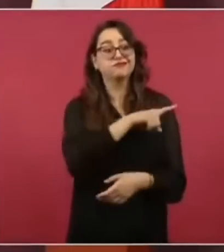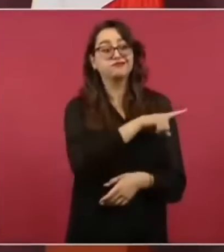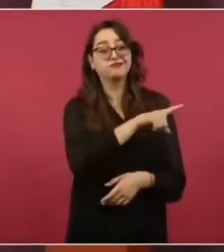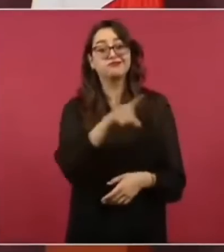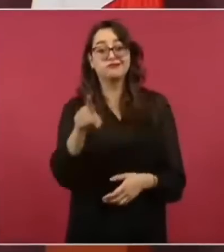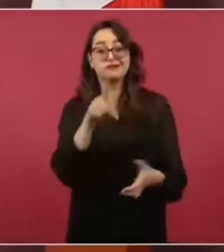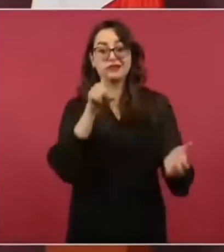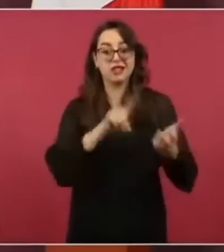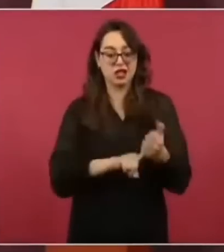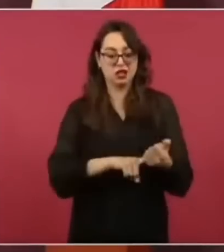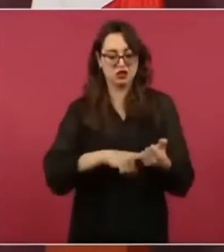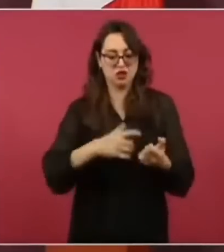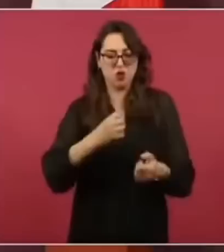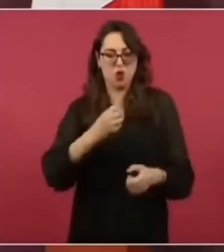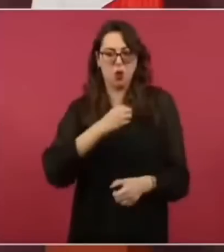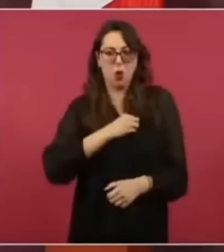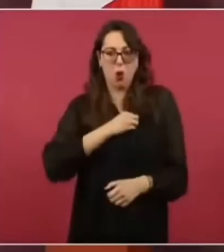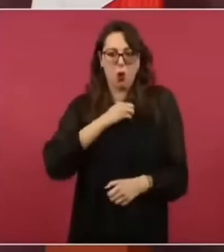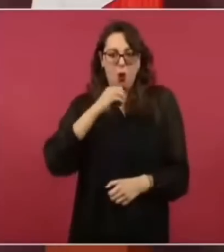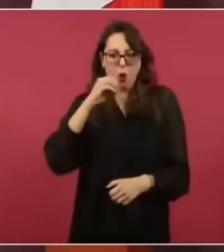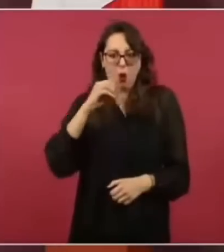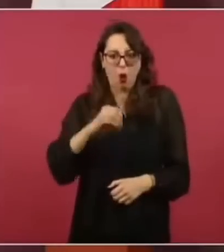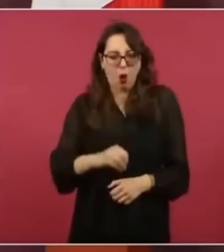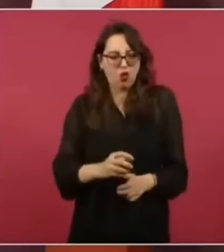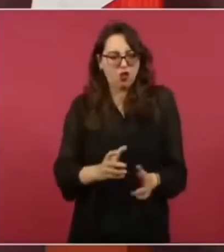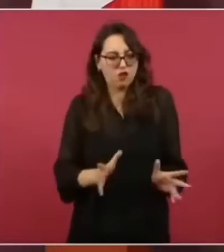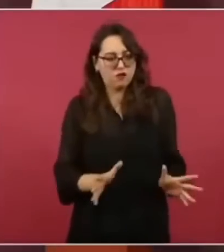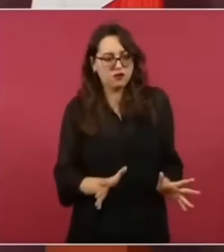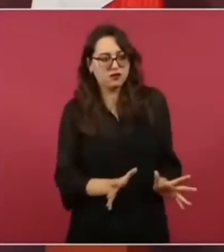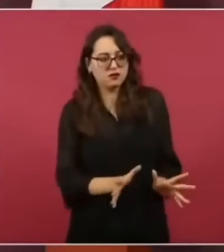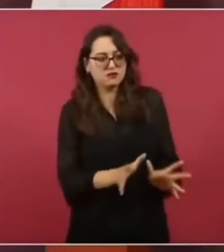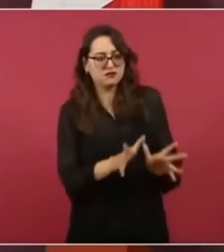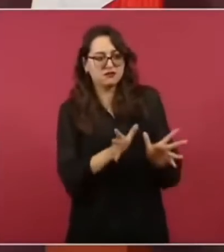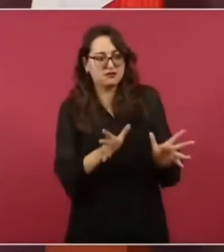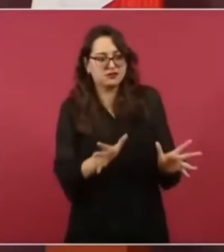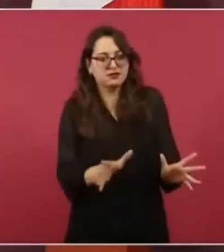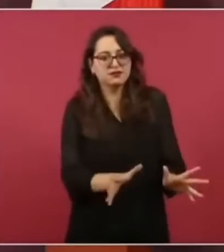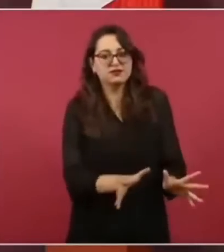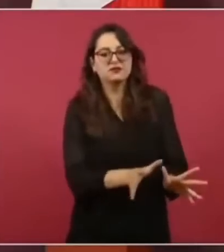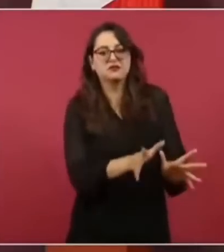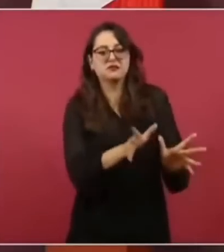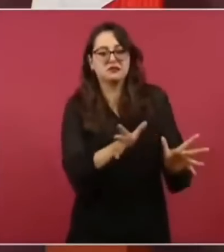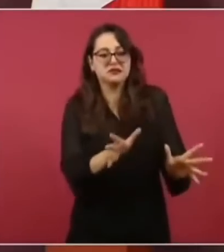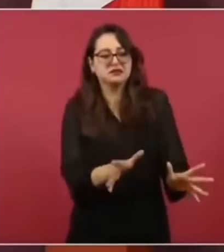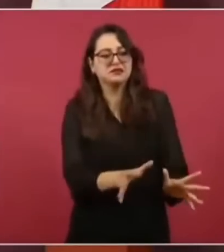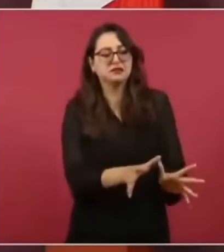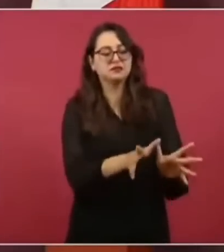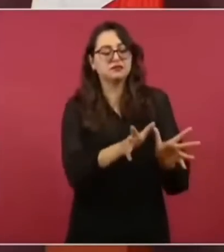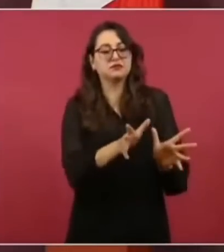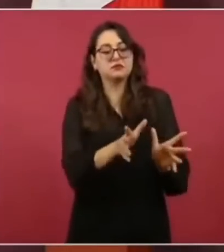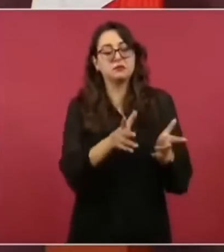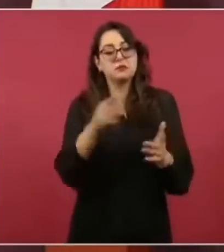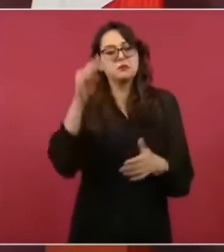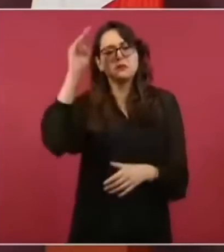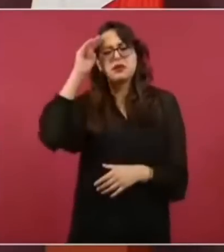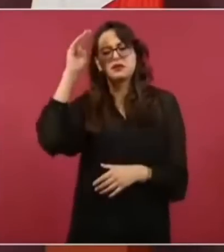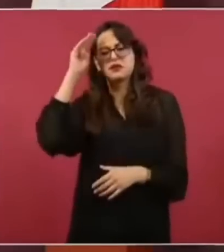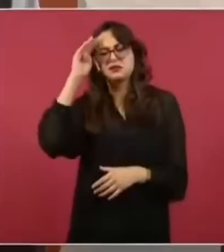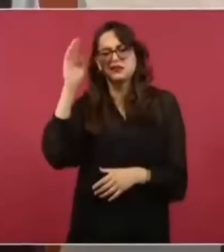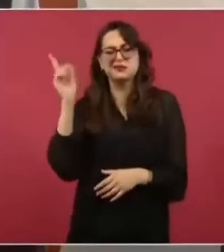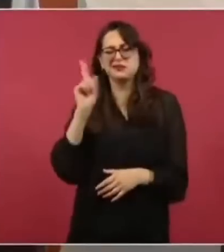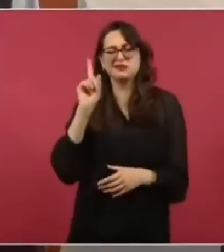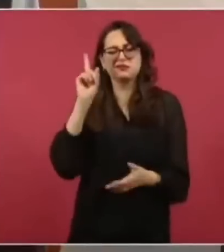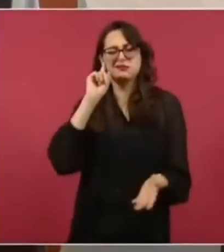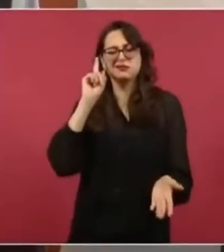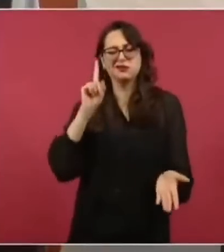el nacionalismo. No se le dio importancia o no supieron contrarrestar esa